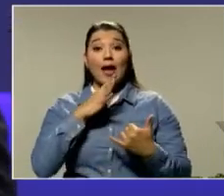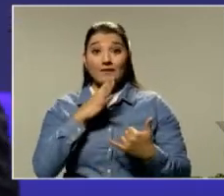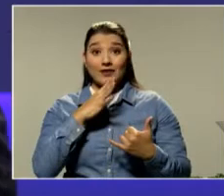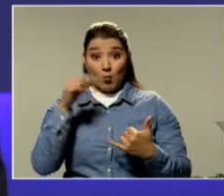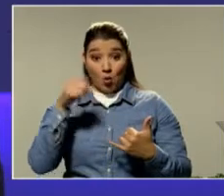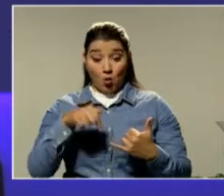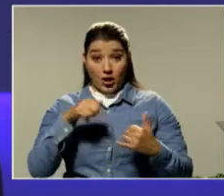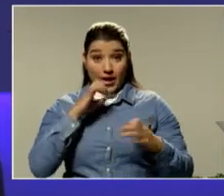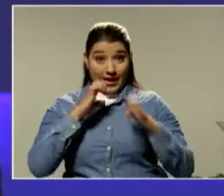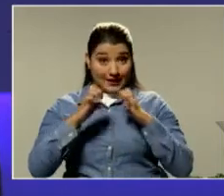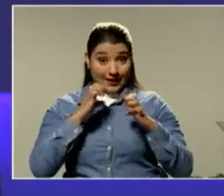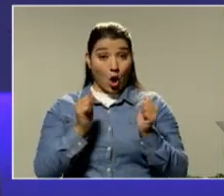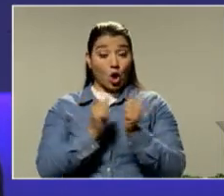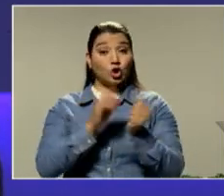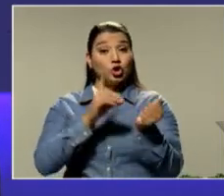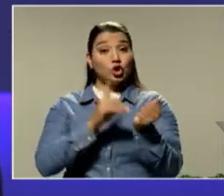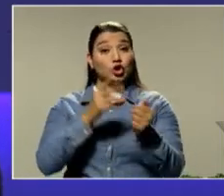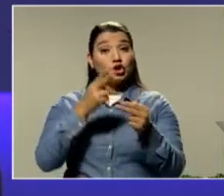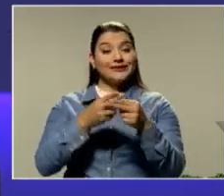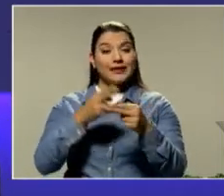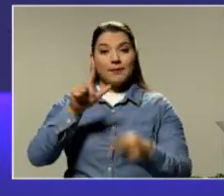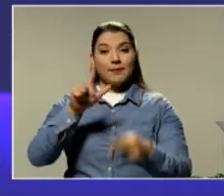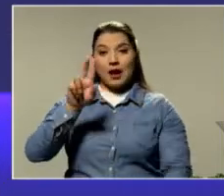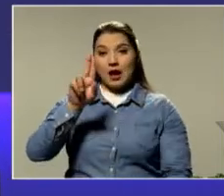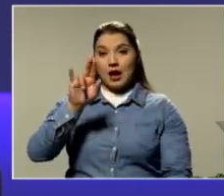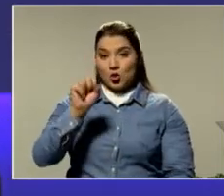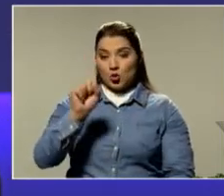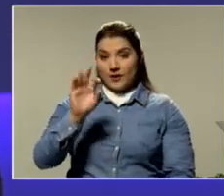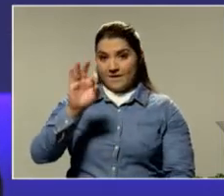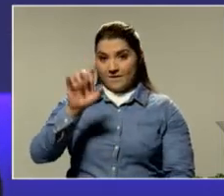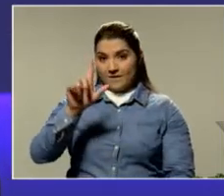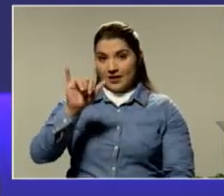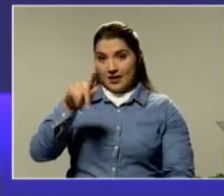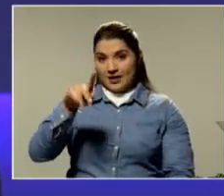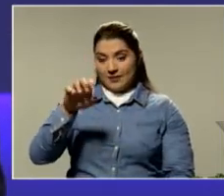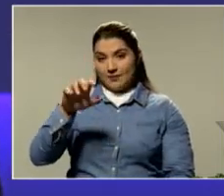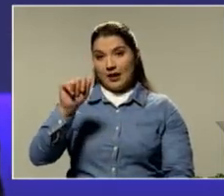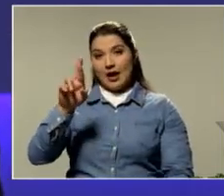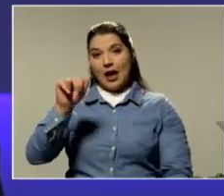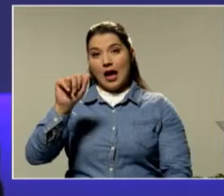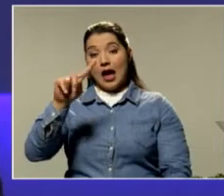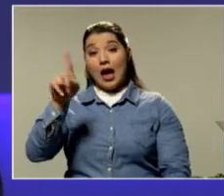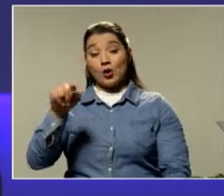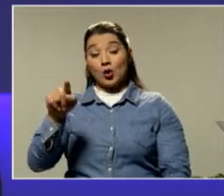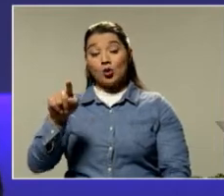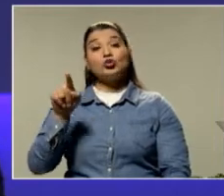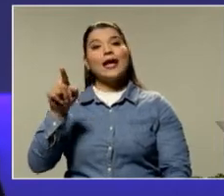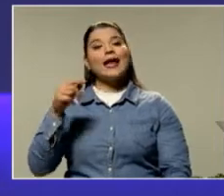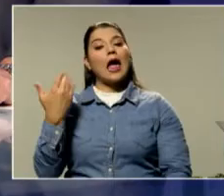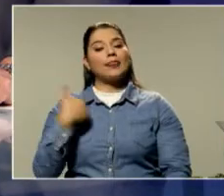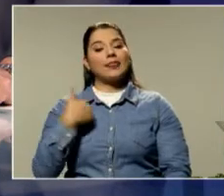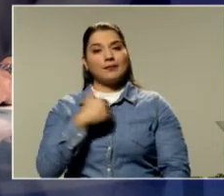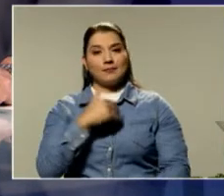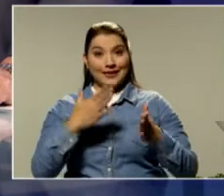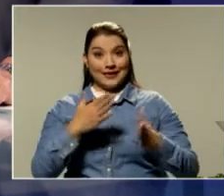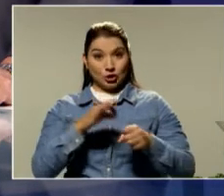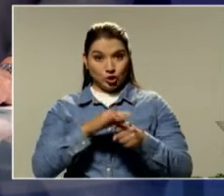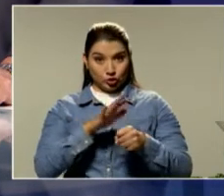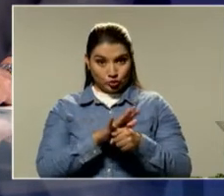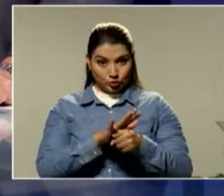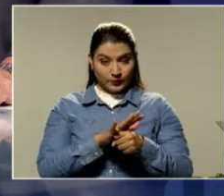el doctor Luis Felipe Arauz, ingeniero agrónomo, doctor en fitopatología, exministro de Agricultura. Hablábamos del